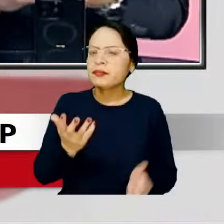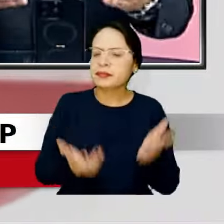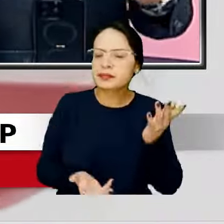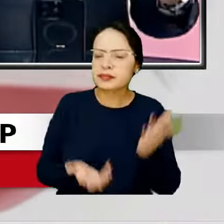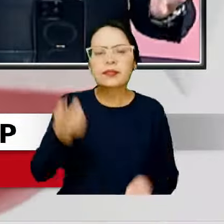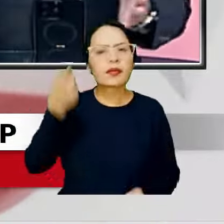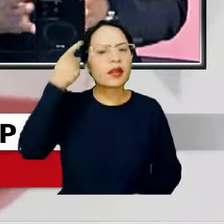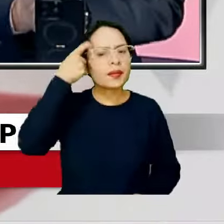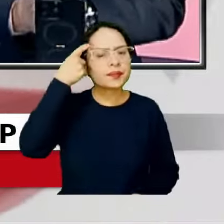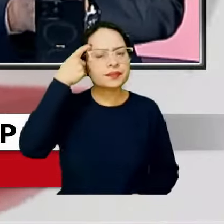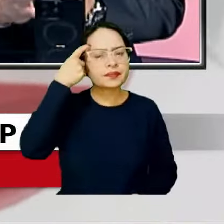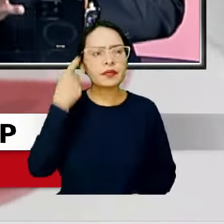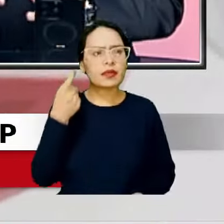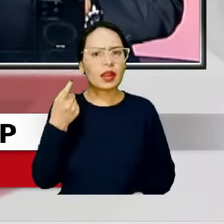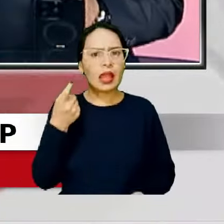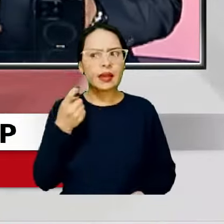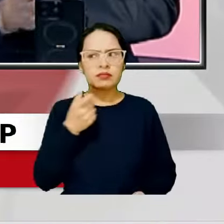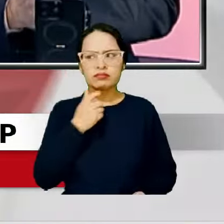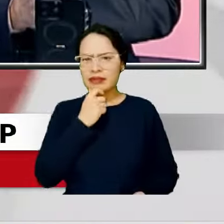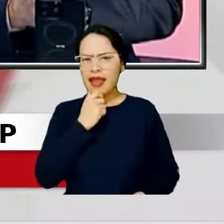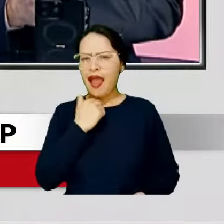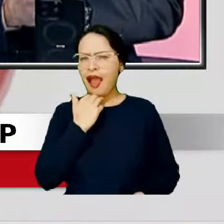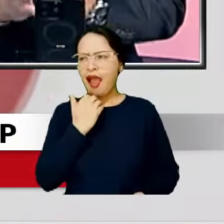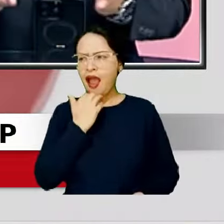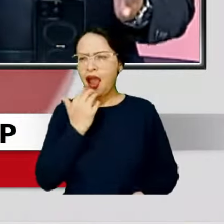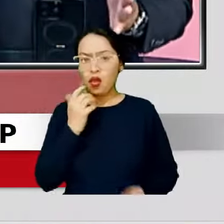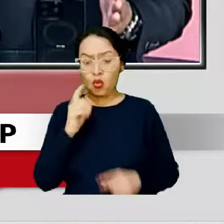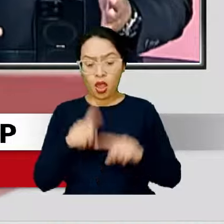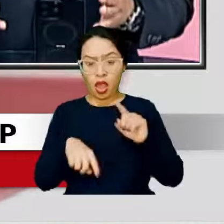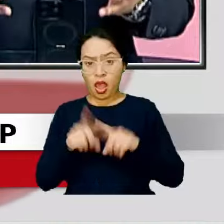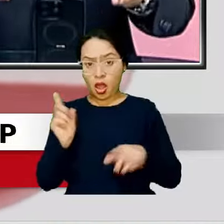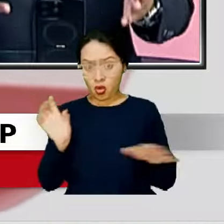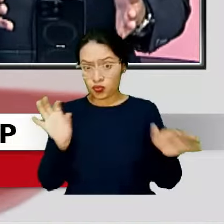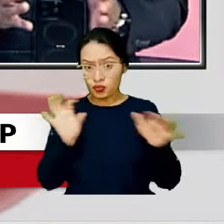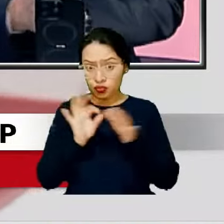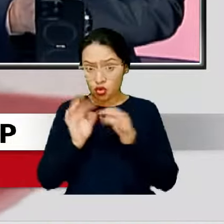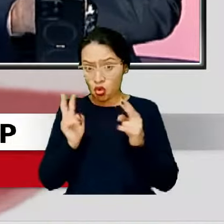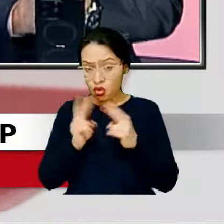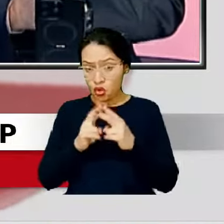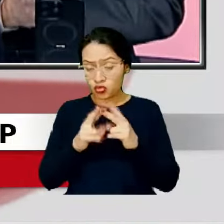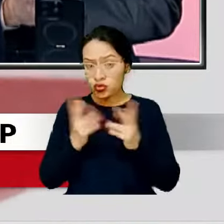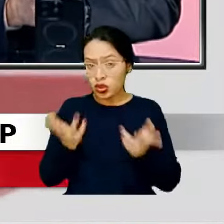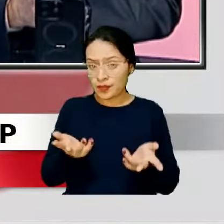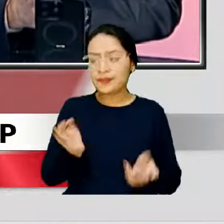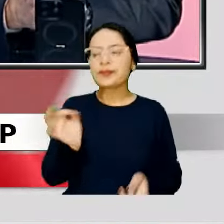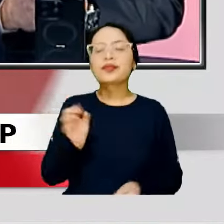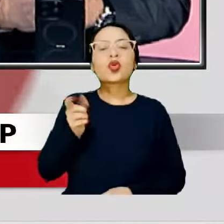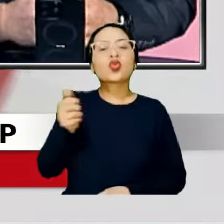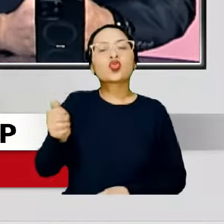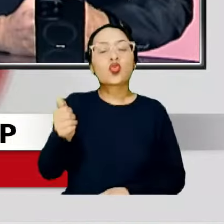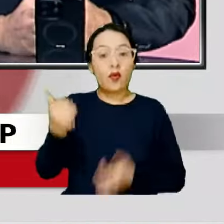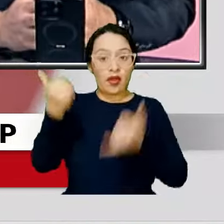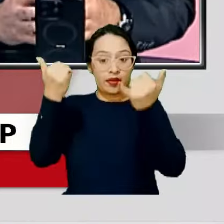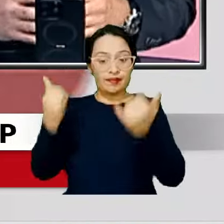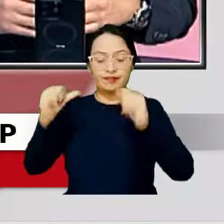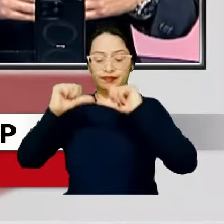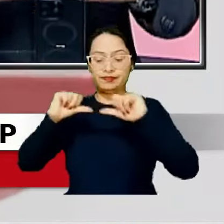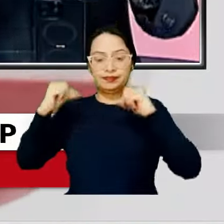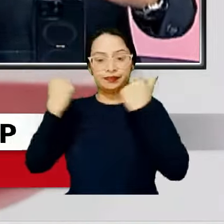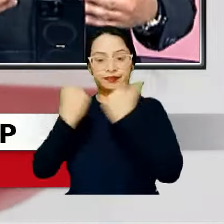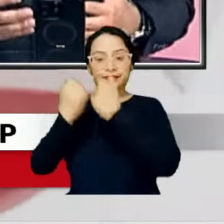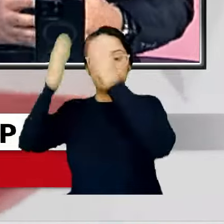de relación directa que se pueda tener, pero entendemos que se trata de un solo contrato. Y segundo, si desde su posición como asambleísta se está realizando también